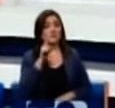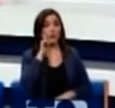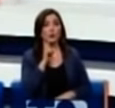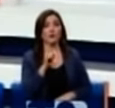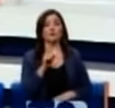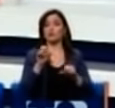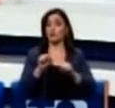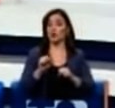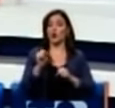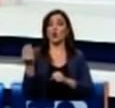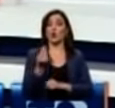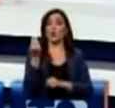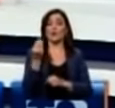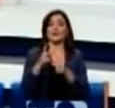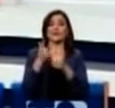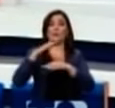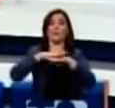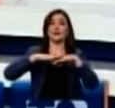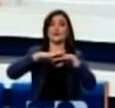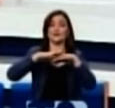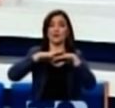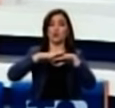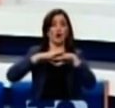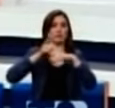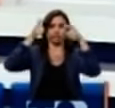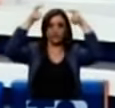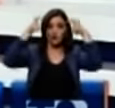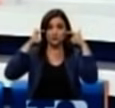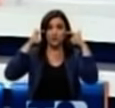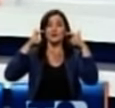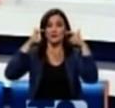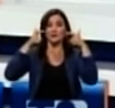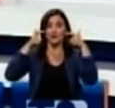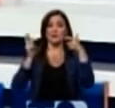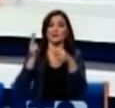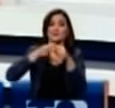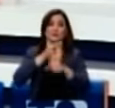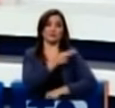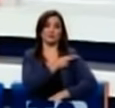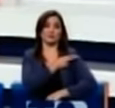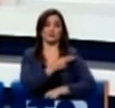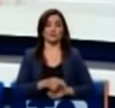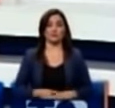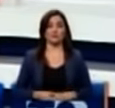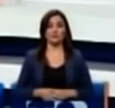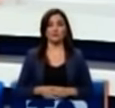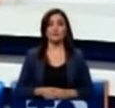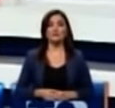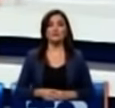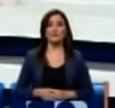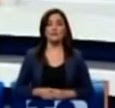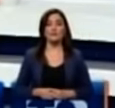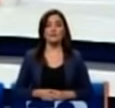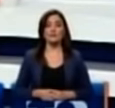permite a los jóvenes de tercero de bachillerato graduarse y a los que ya están graduados obtener un cupo en las universidades públicas del país. Sin